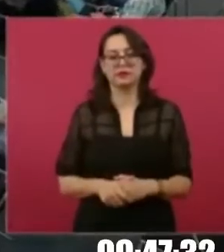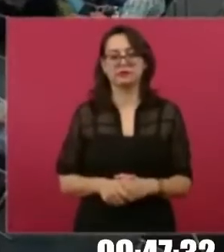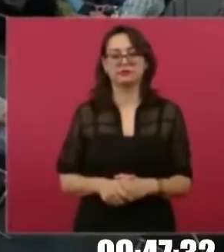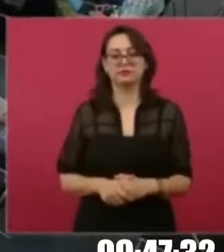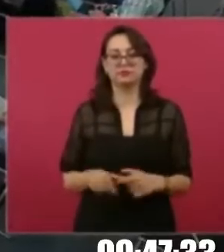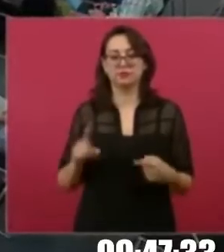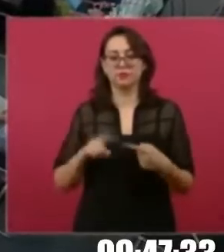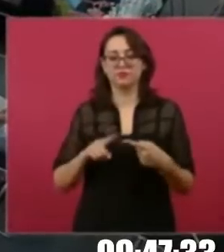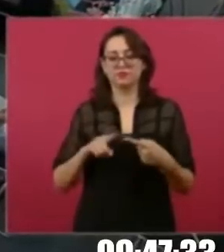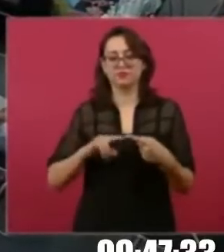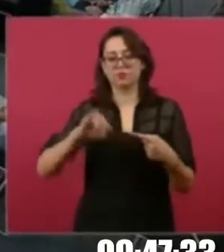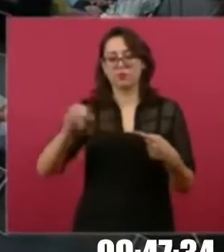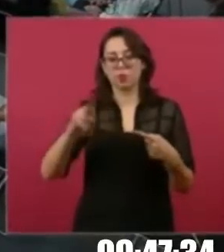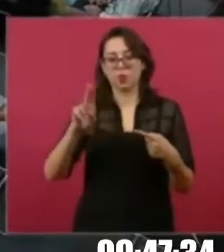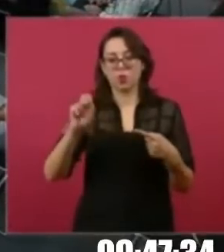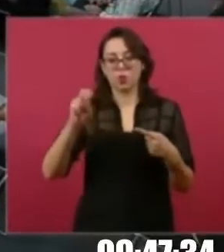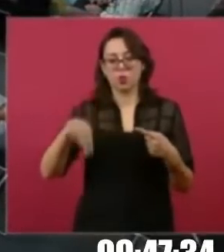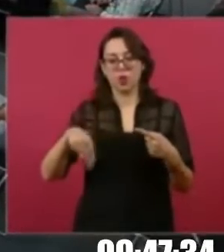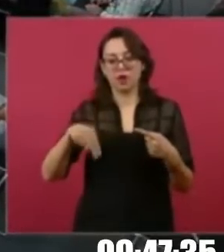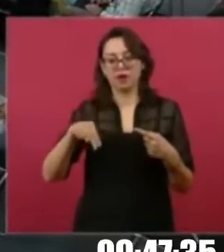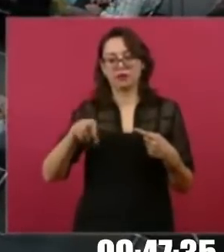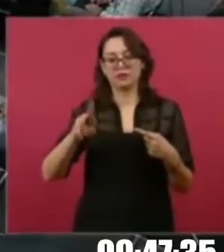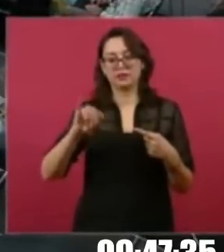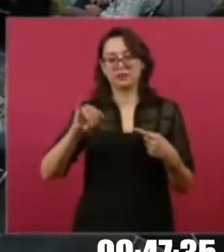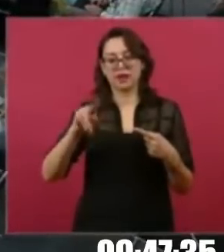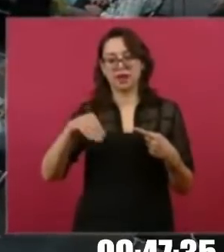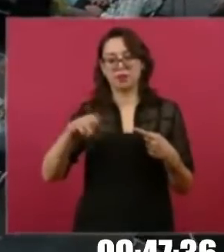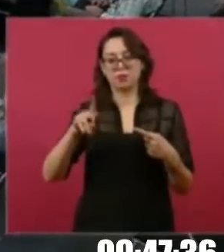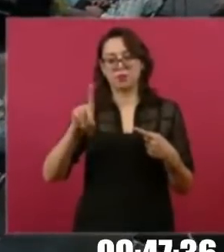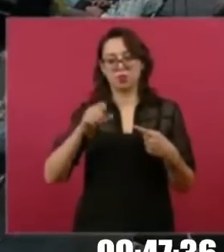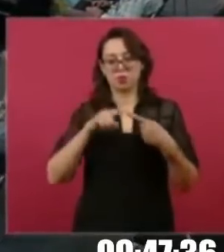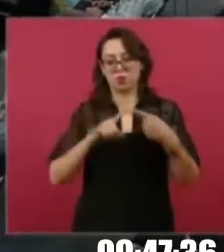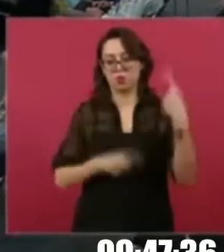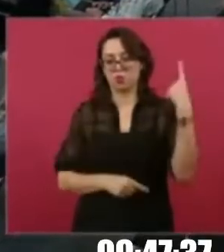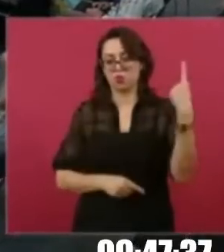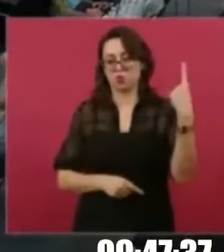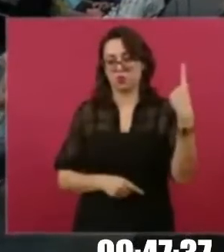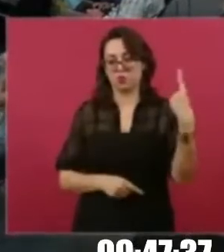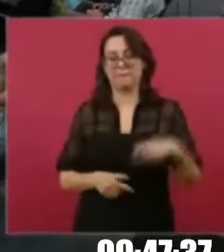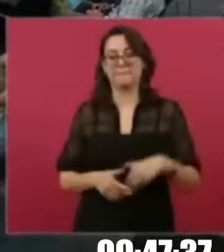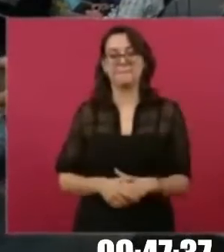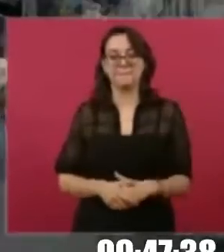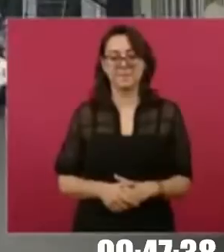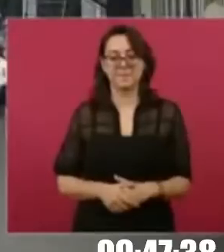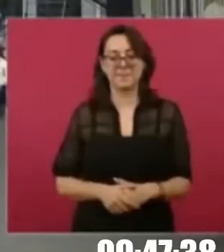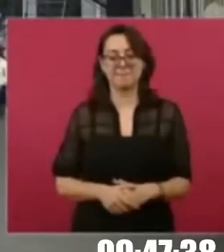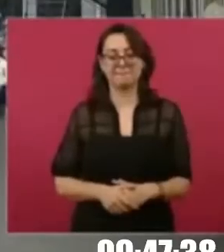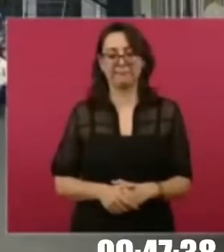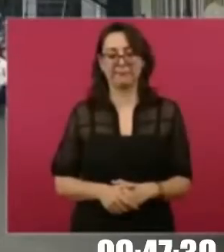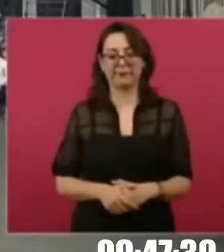queda Juan Raymundo nada más nada más uno uno